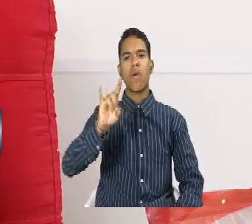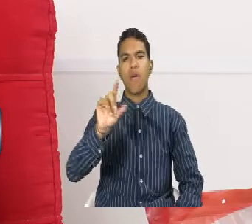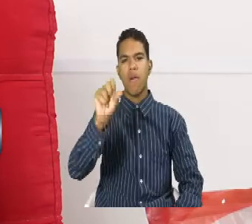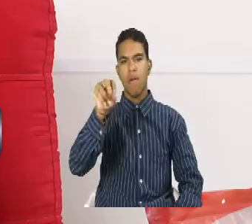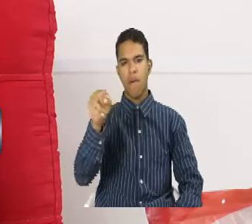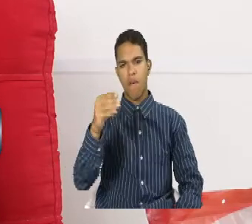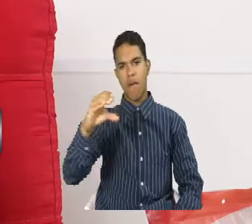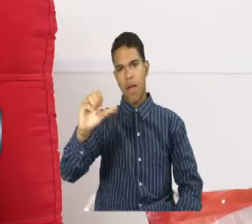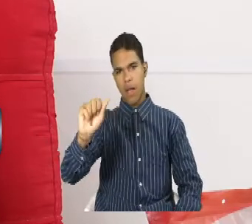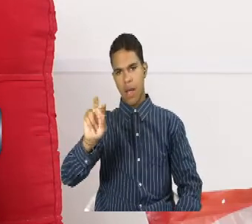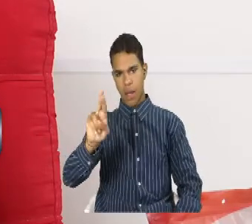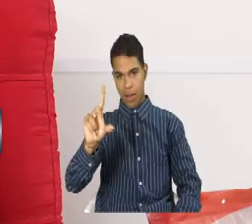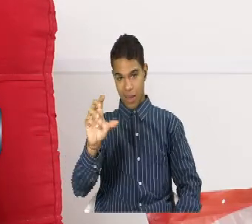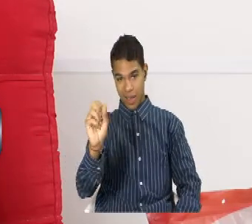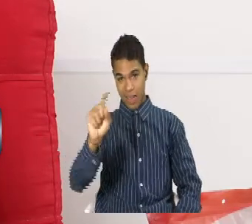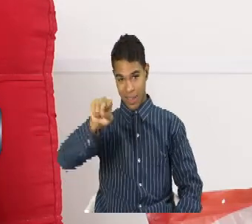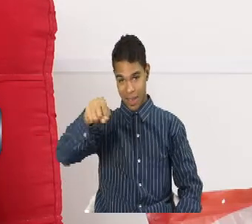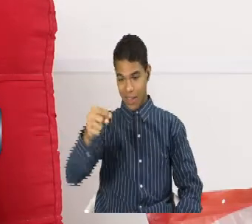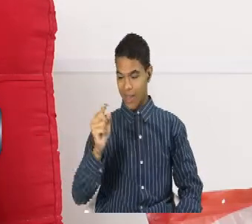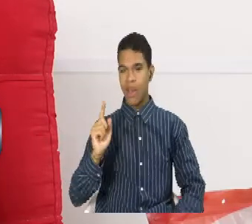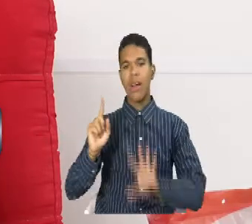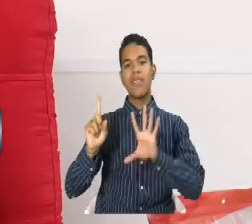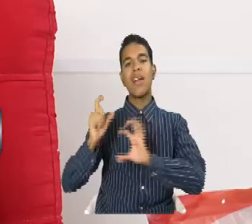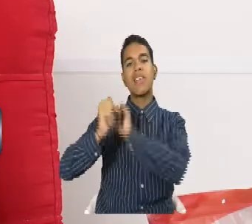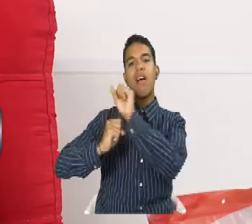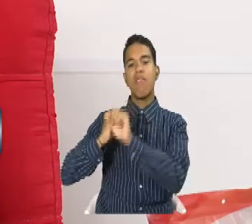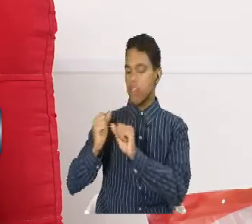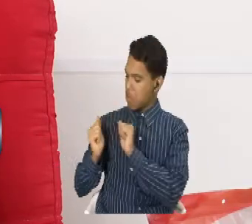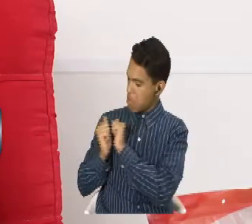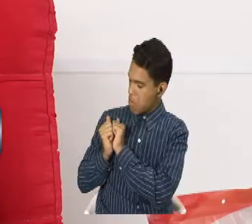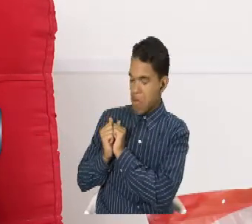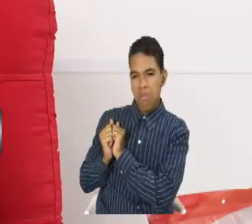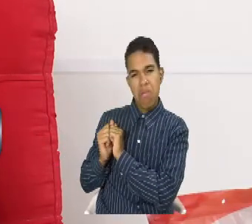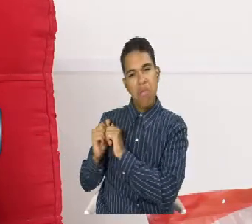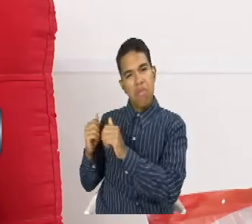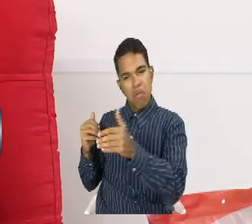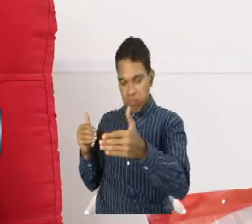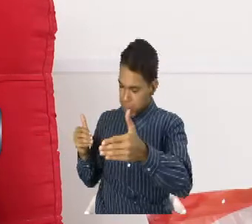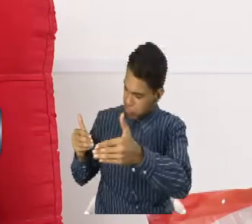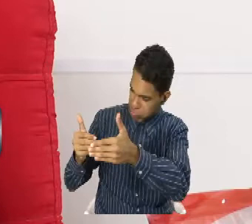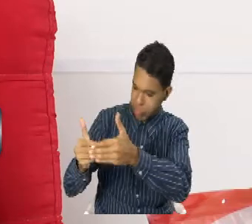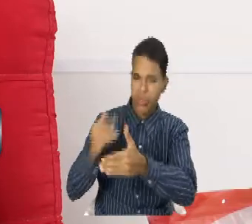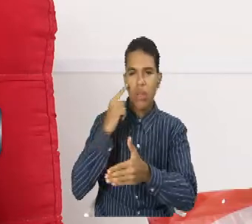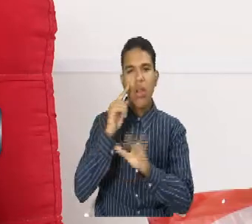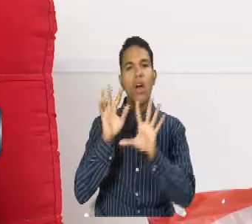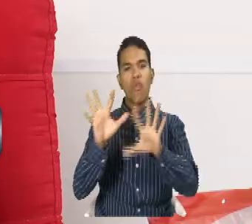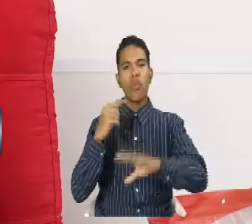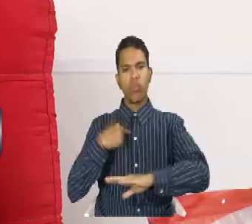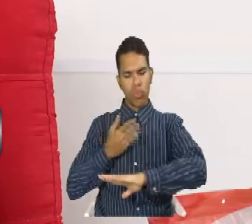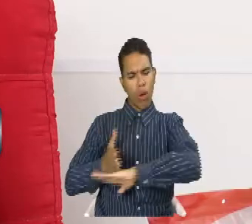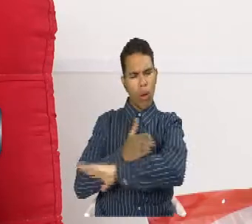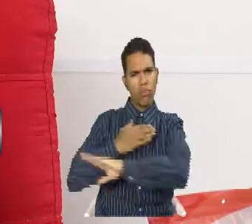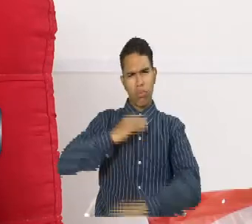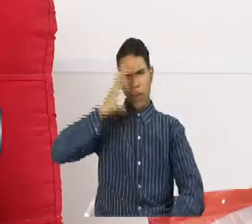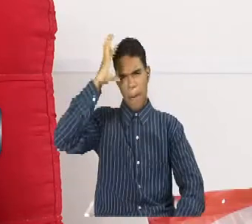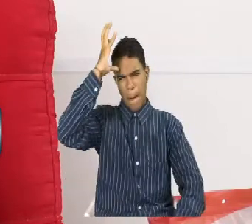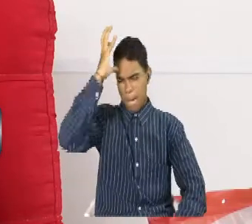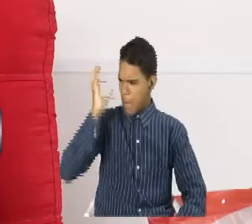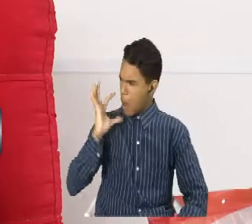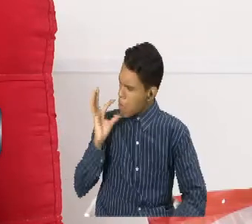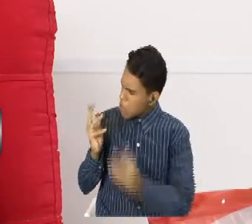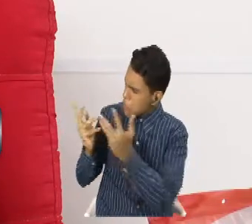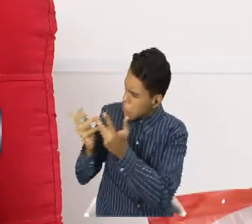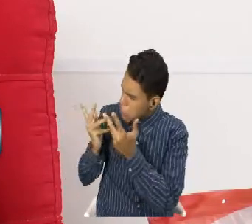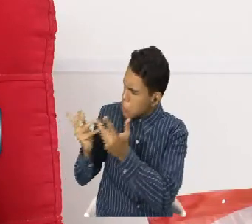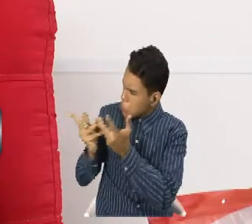Mojica, llevamos 6 años de estar trabajando juntos y pues he tenido la preparación y la capacitación con él, y los